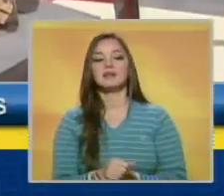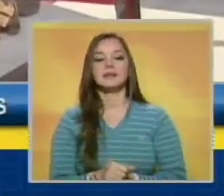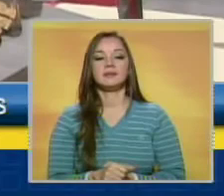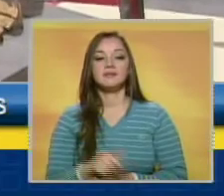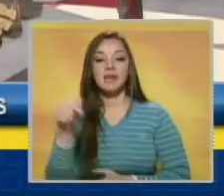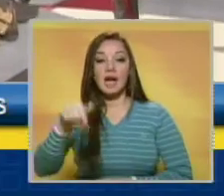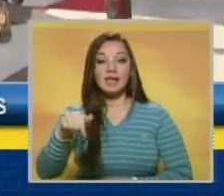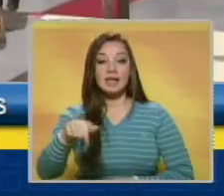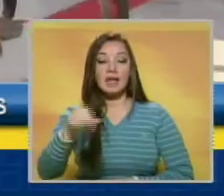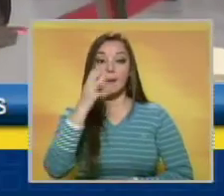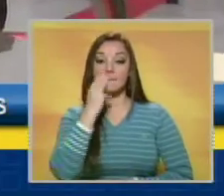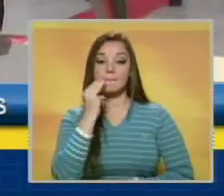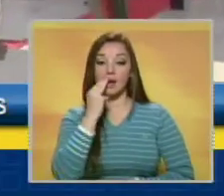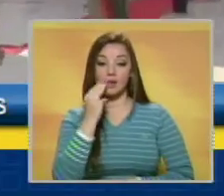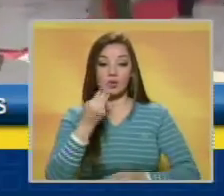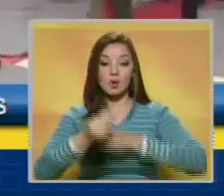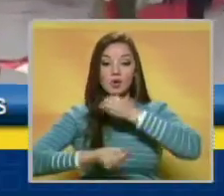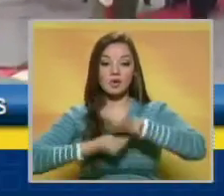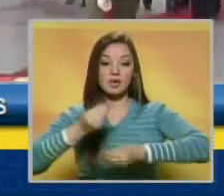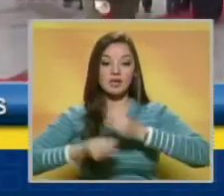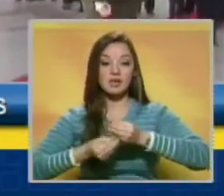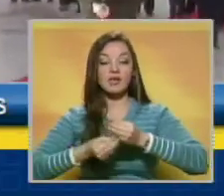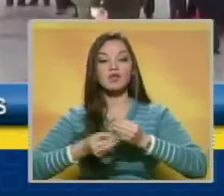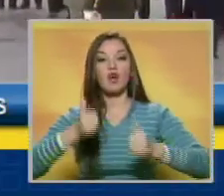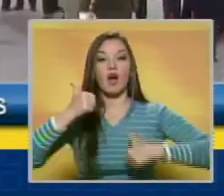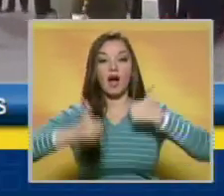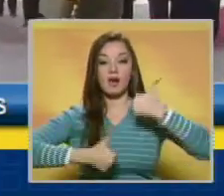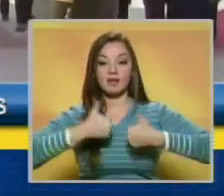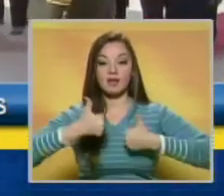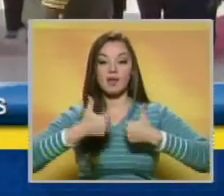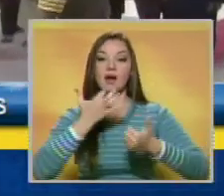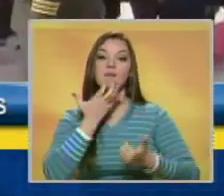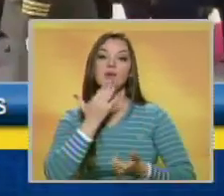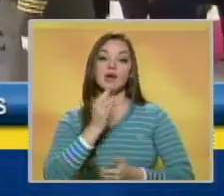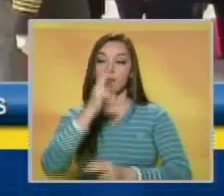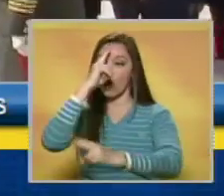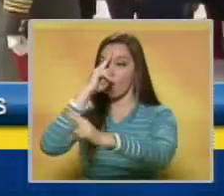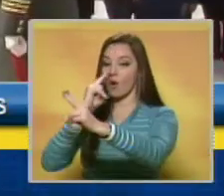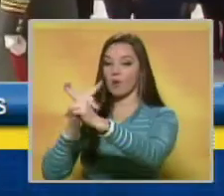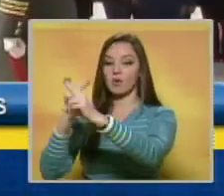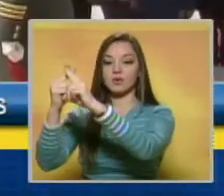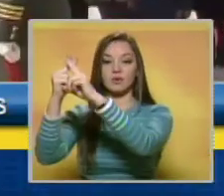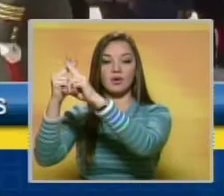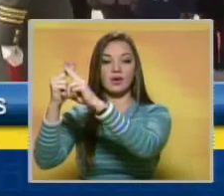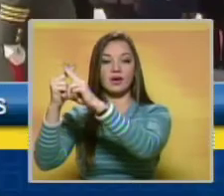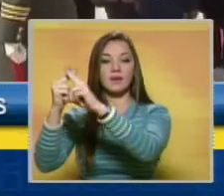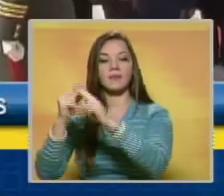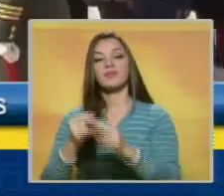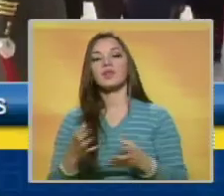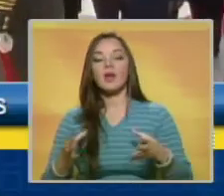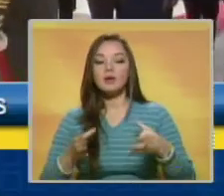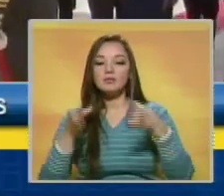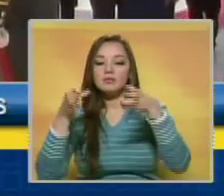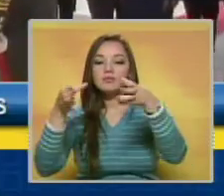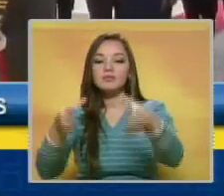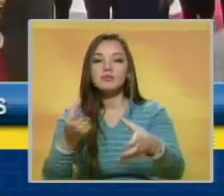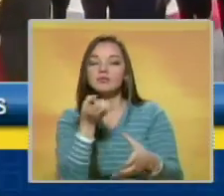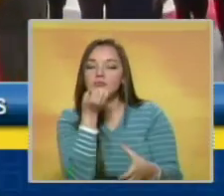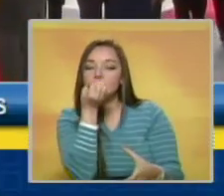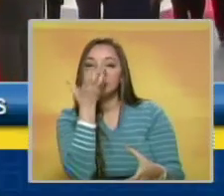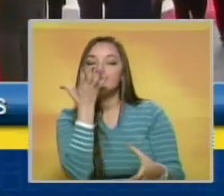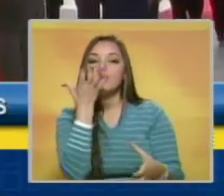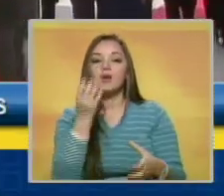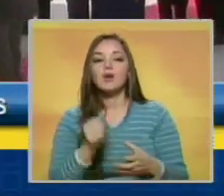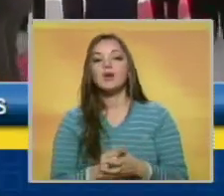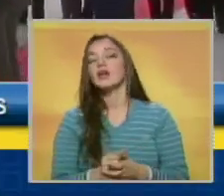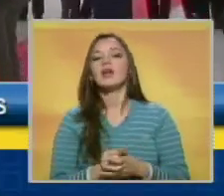él realizó algunas actividades como, por ejemplo, rendir honores y presentar una ofrenda floral al Monumento